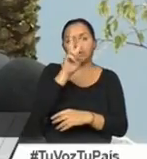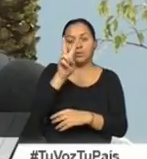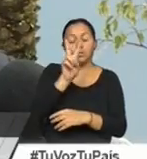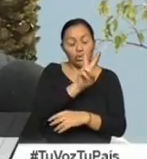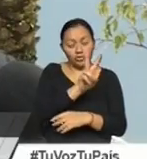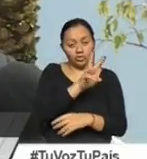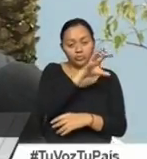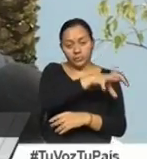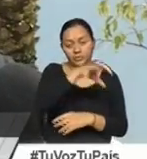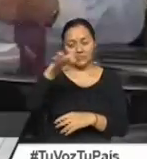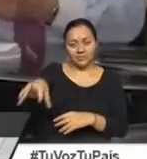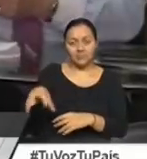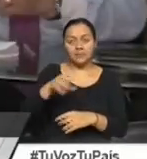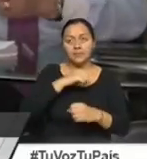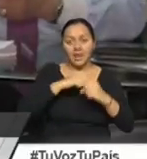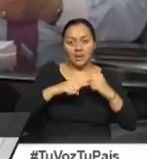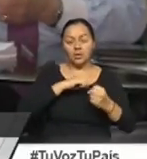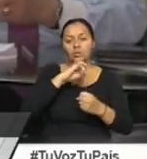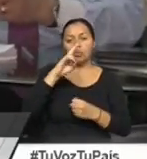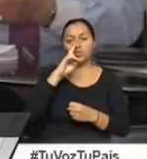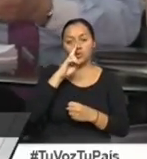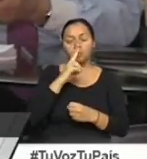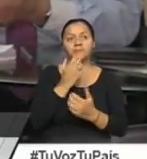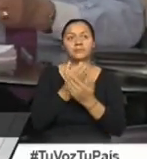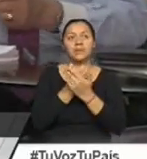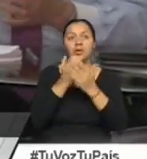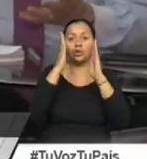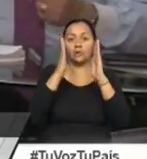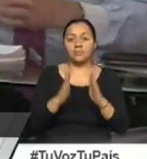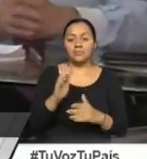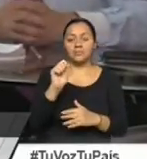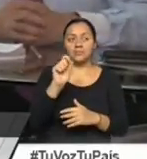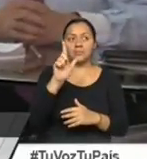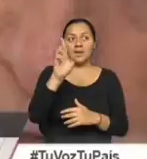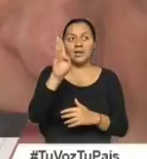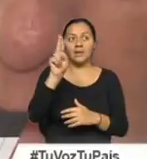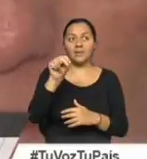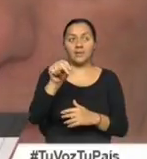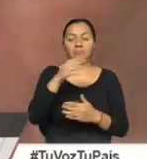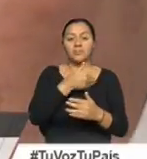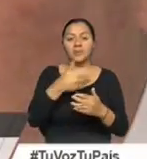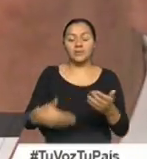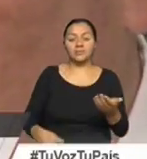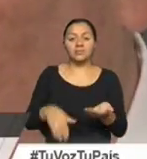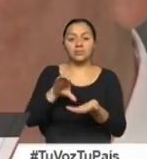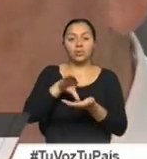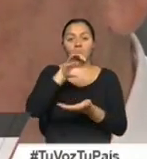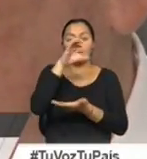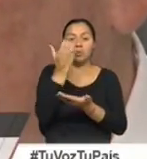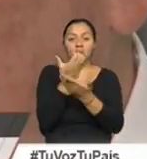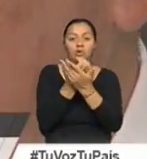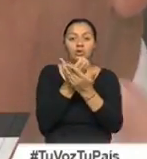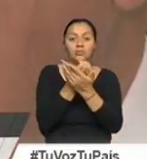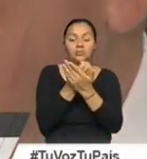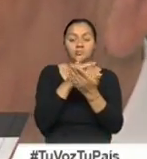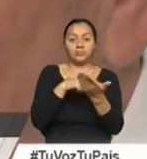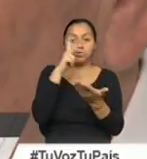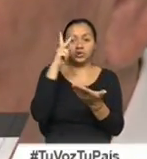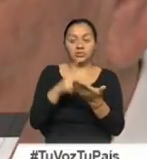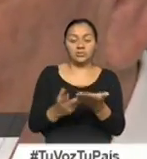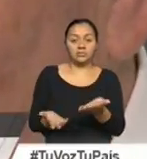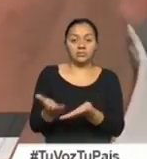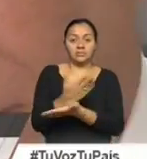el mes de mayo y hasta el mes de junio. Para el economista Víctor Hugo Albán, presidente del Colegio de Economistas de Pichincha, el trabajo de